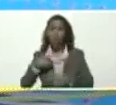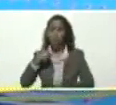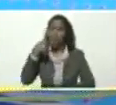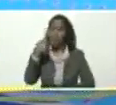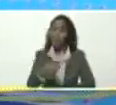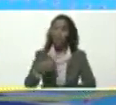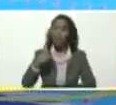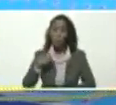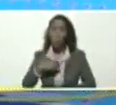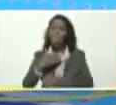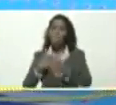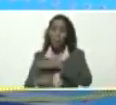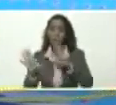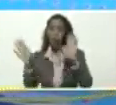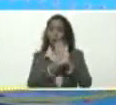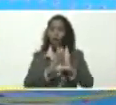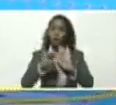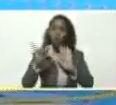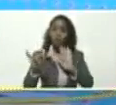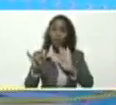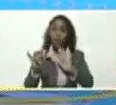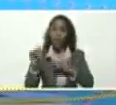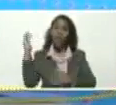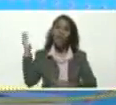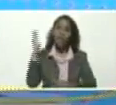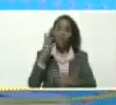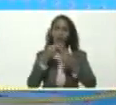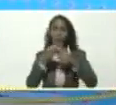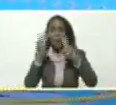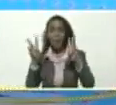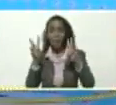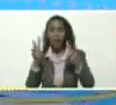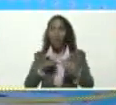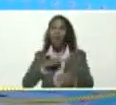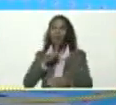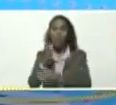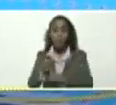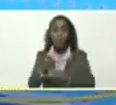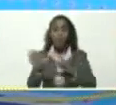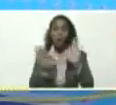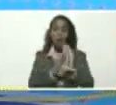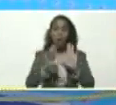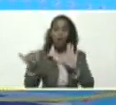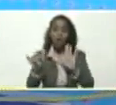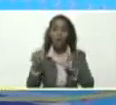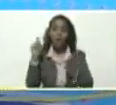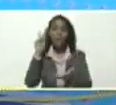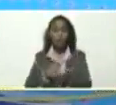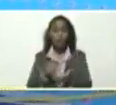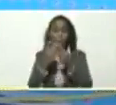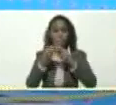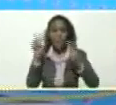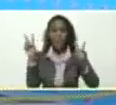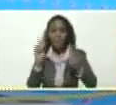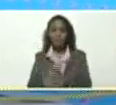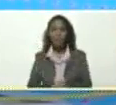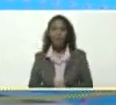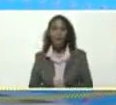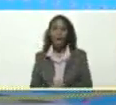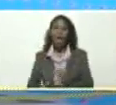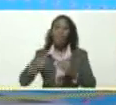la constituyente y vendrá la paz. Fuimos a la constituyente y llegó la paz. Luego